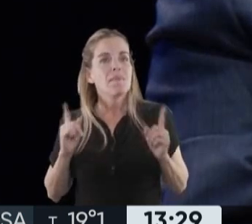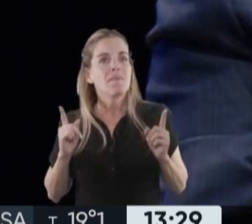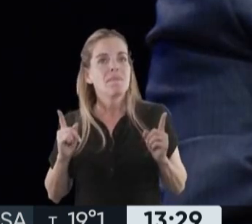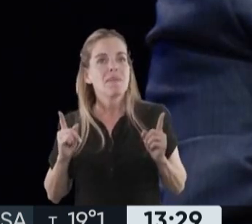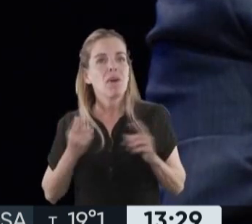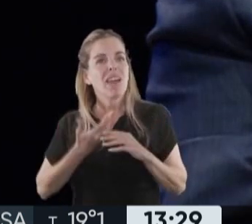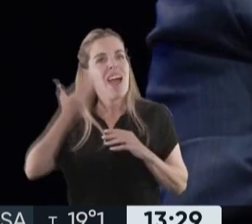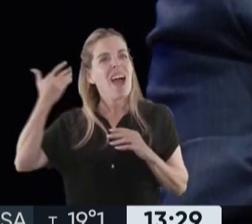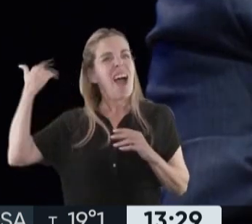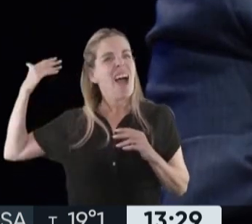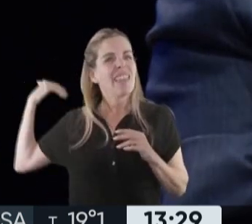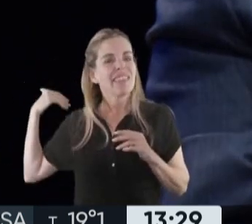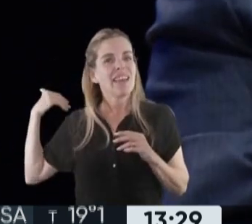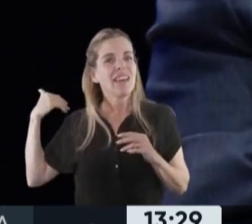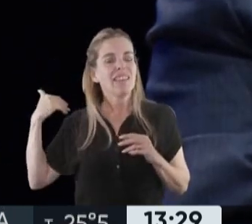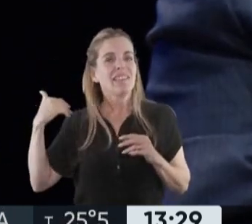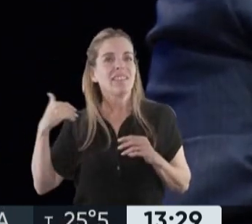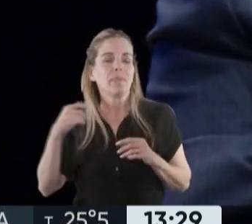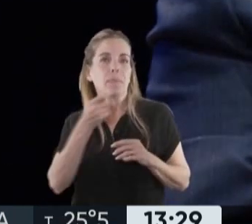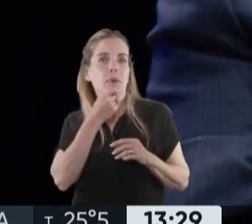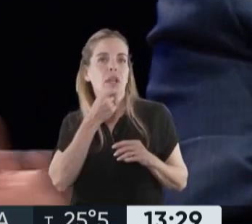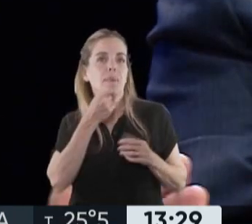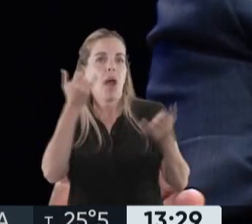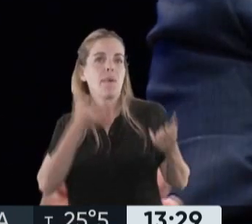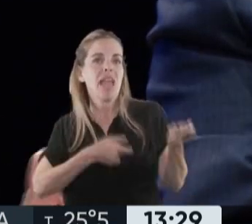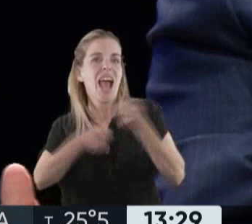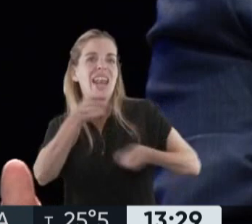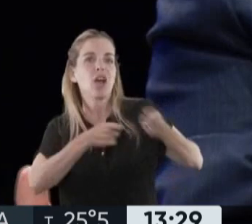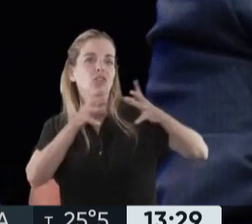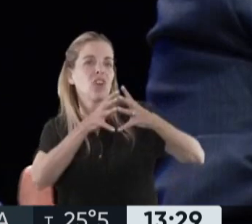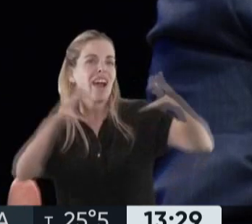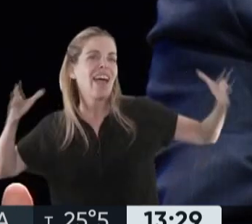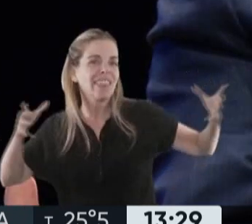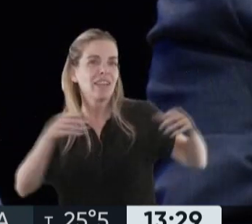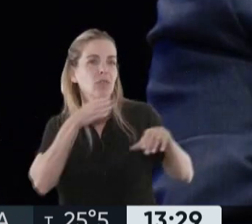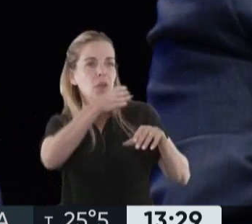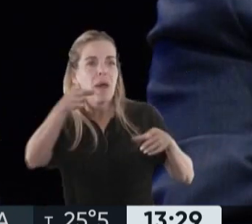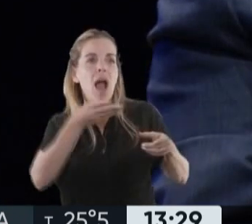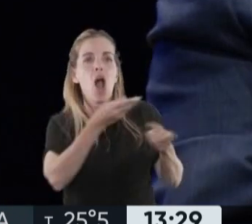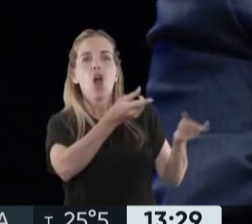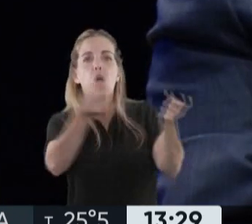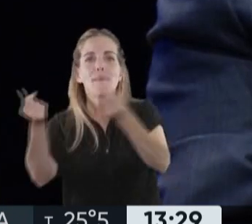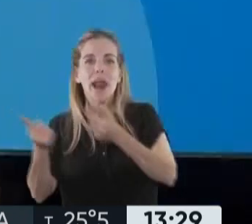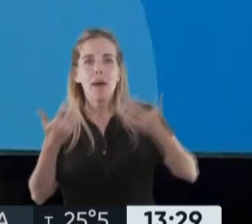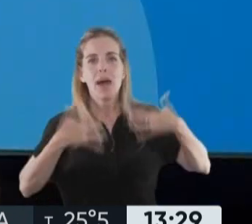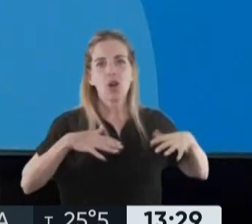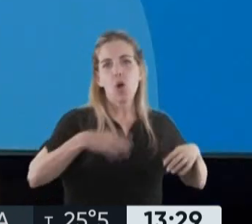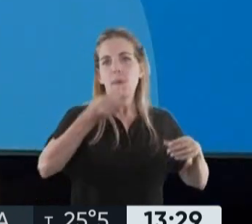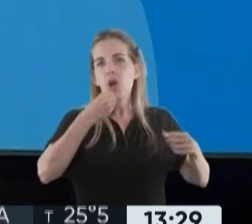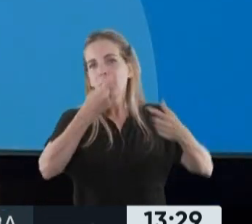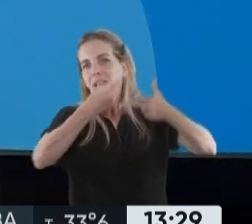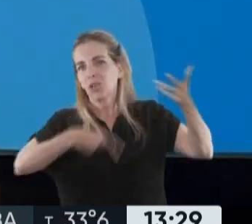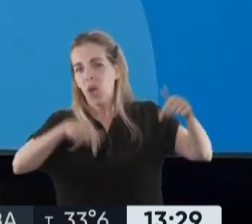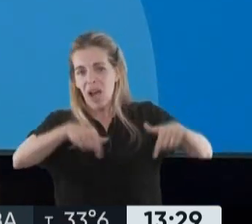almacenes que había antes, donde uno iba y compraba desde la ropa hasta el arroz, todo lo tenemos.